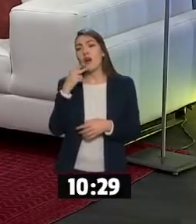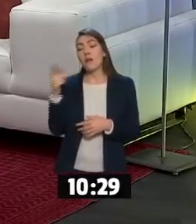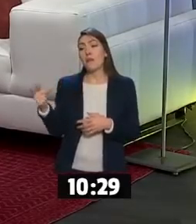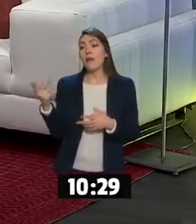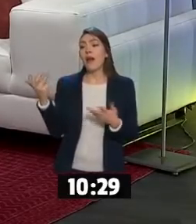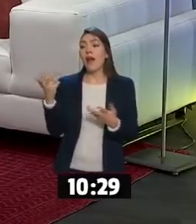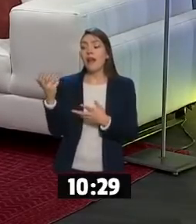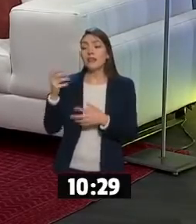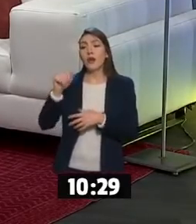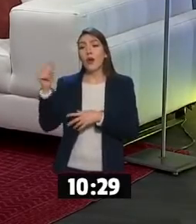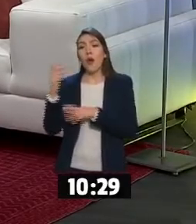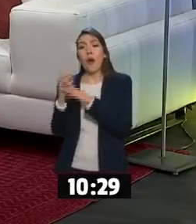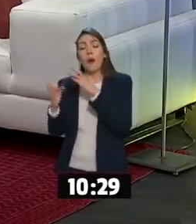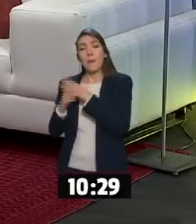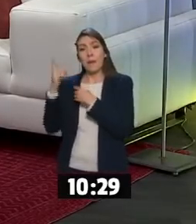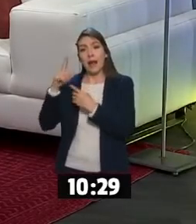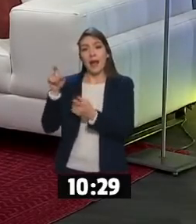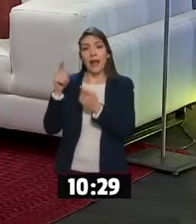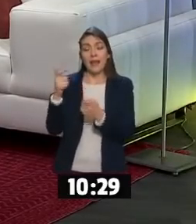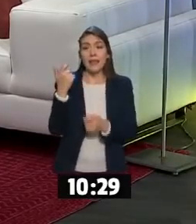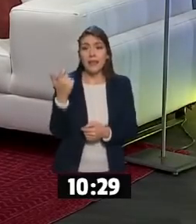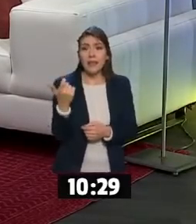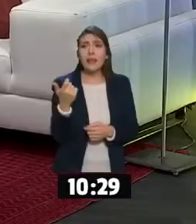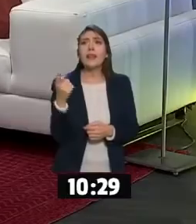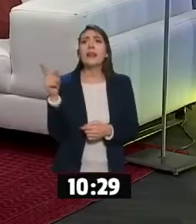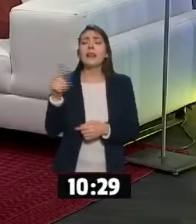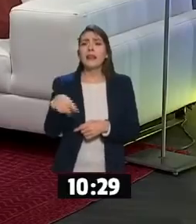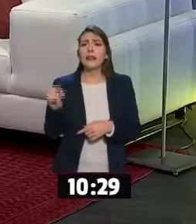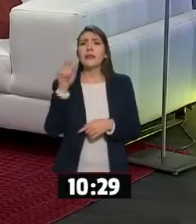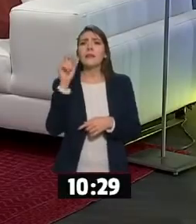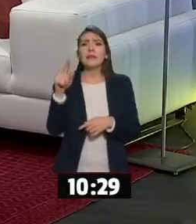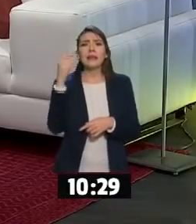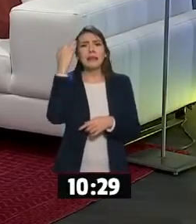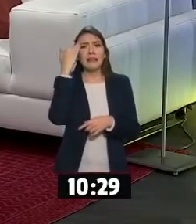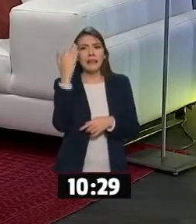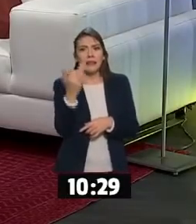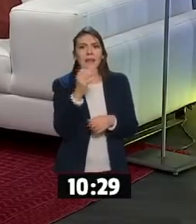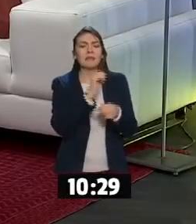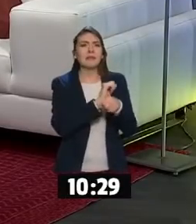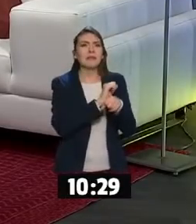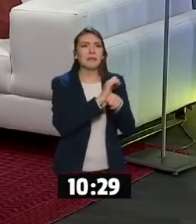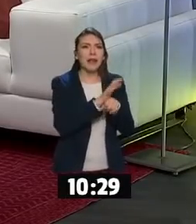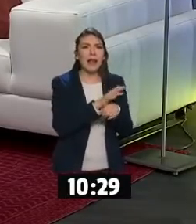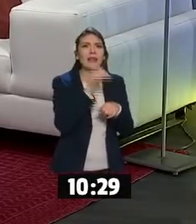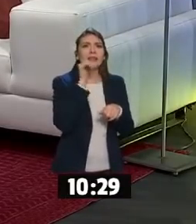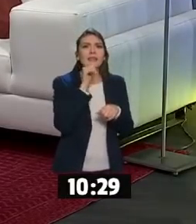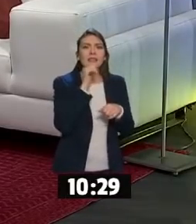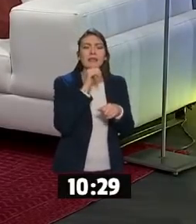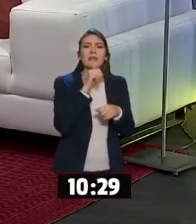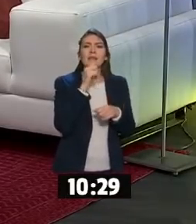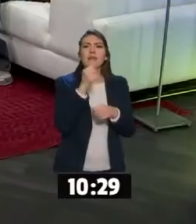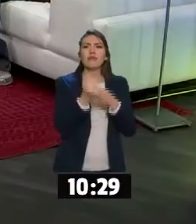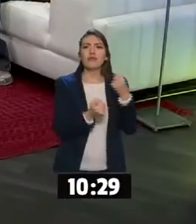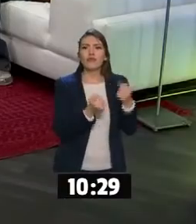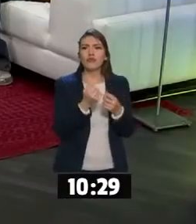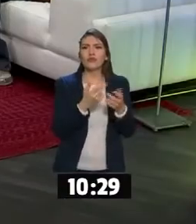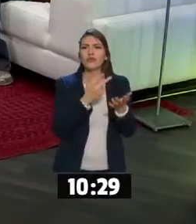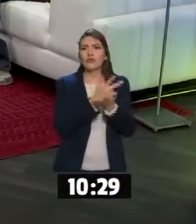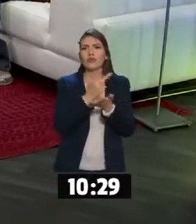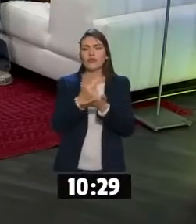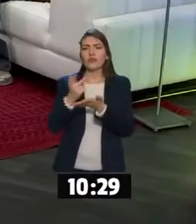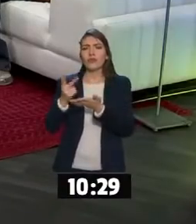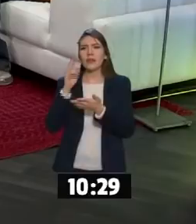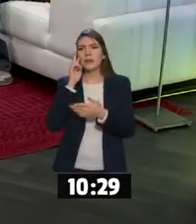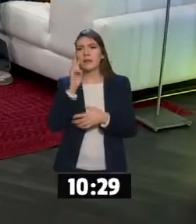llenos absolutos las pocas veces que se ha proyectado. En época de pandemia se llenaba el autocinema y todo. Con decirles que no dejaban entrar